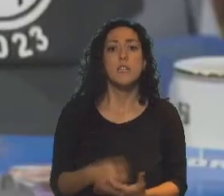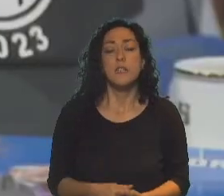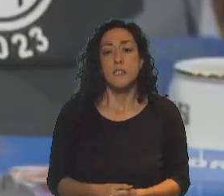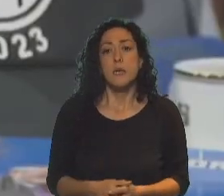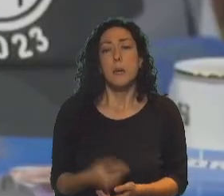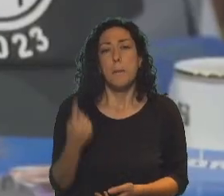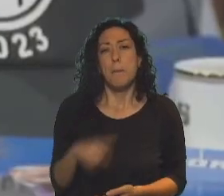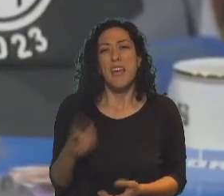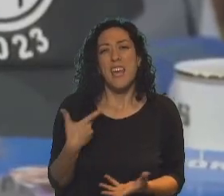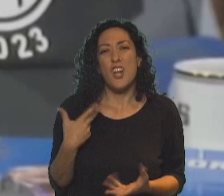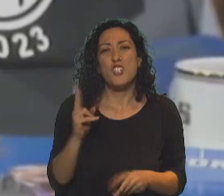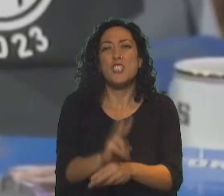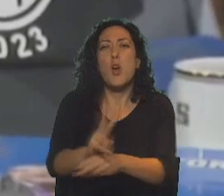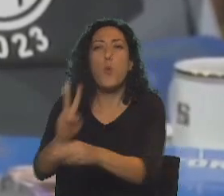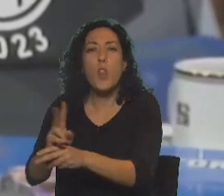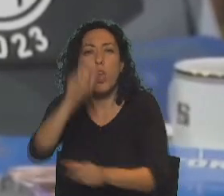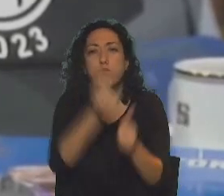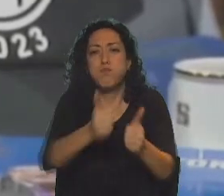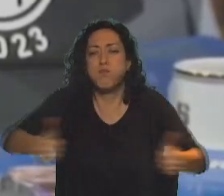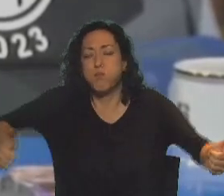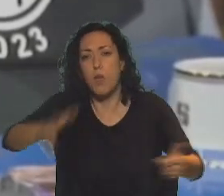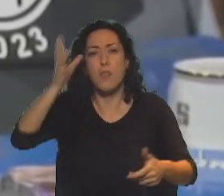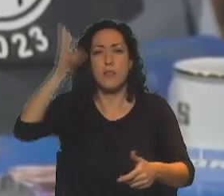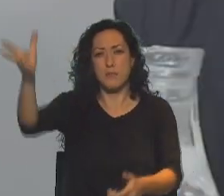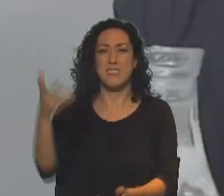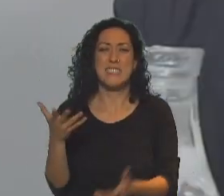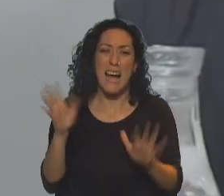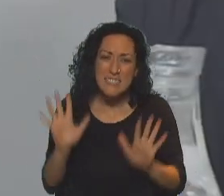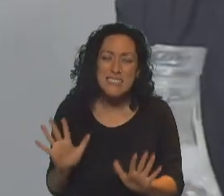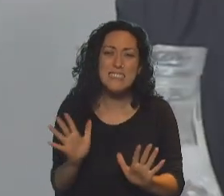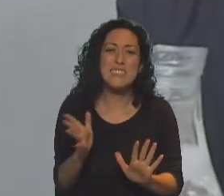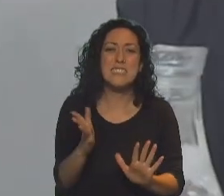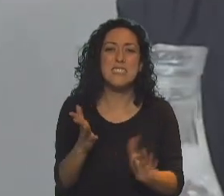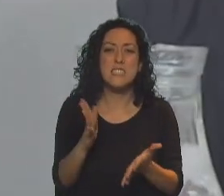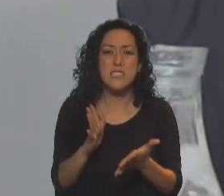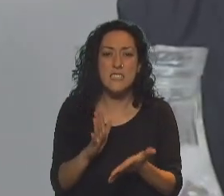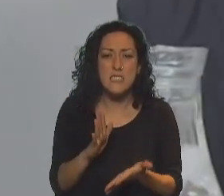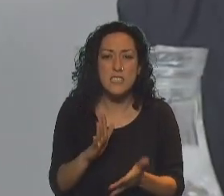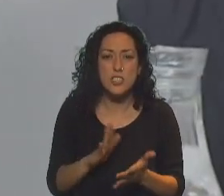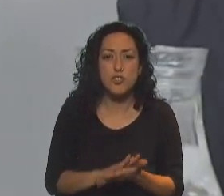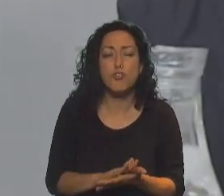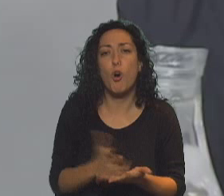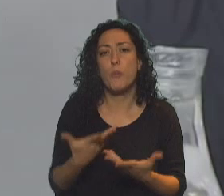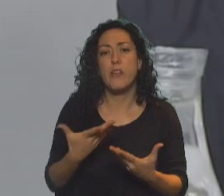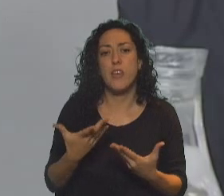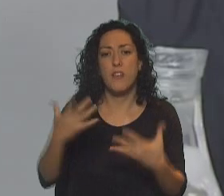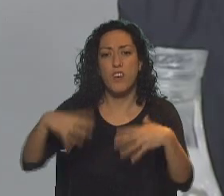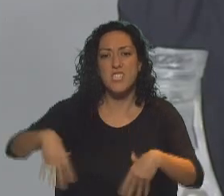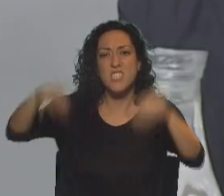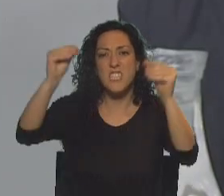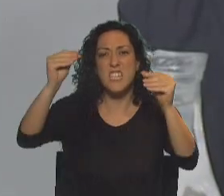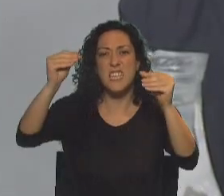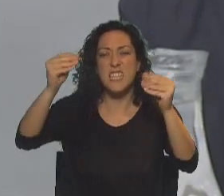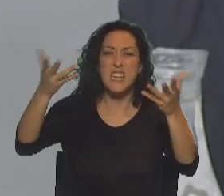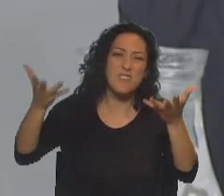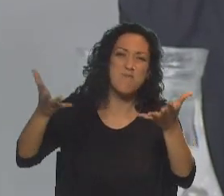iba a haber mucha seguridad y no quería entorpecer con mi presencia lo que